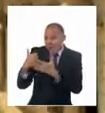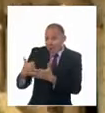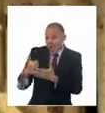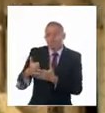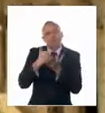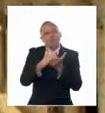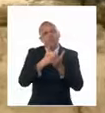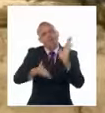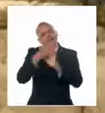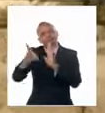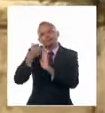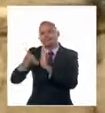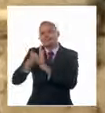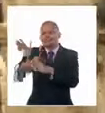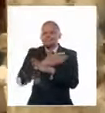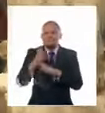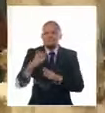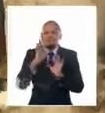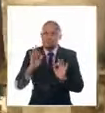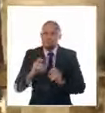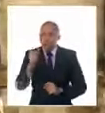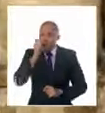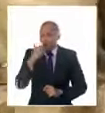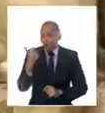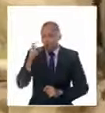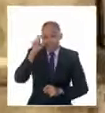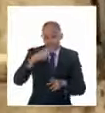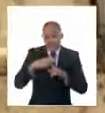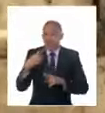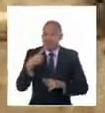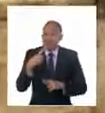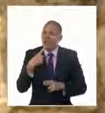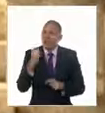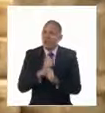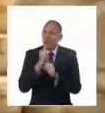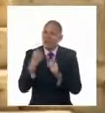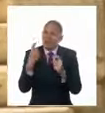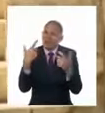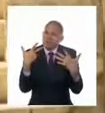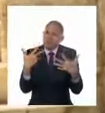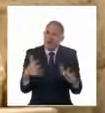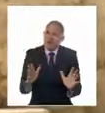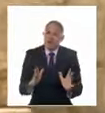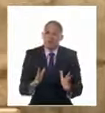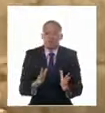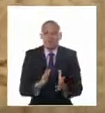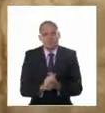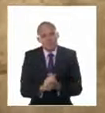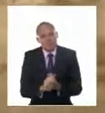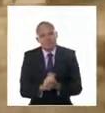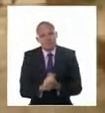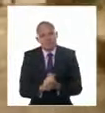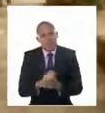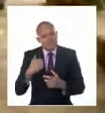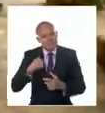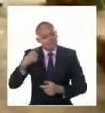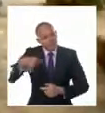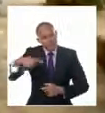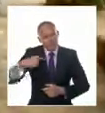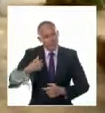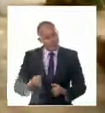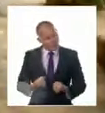intervenciones sociales. Hay tanto para hacer todavía. Y entonces una fuerza magnética me devuelve todos los días al